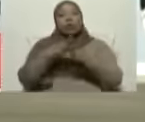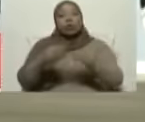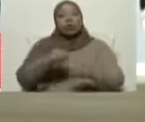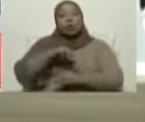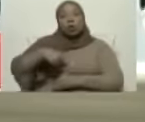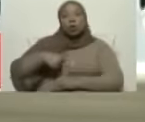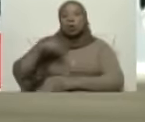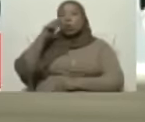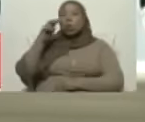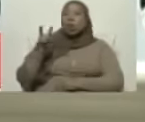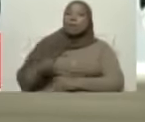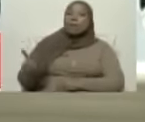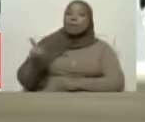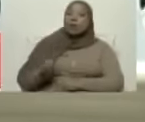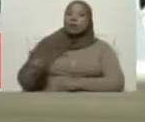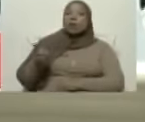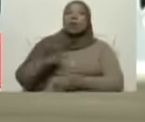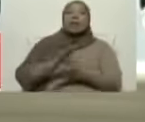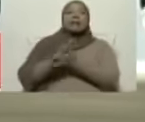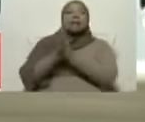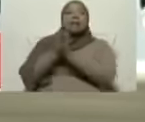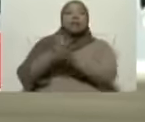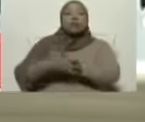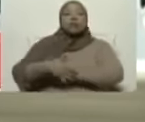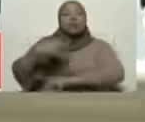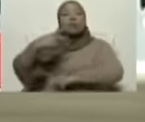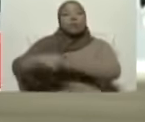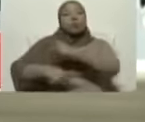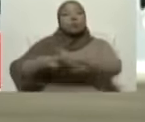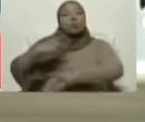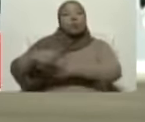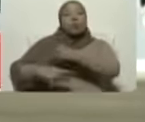nuestro pueblo y el cese su posición